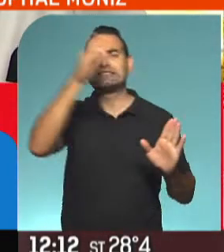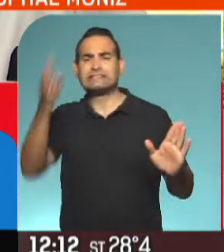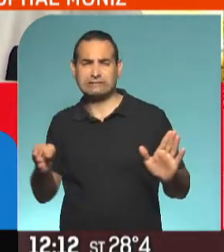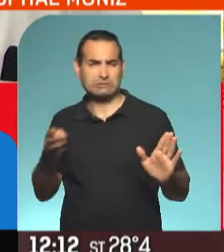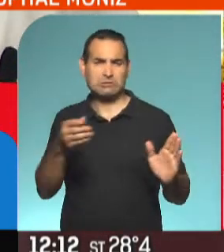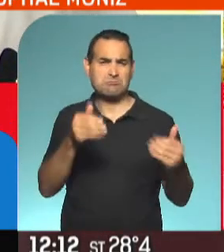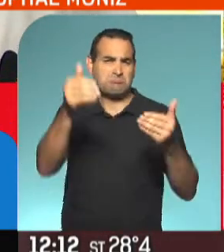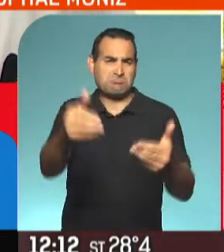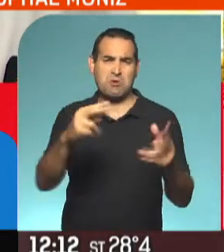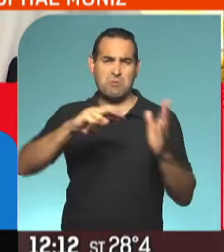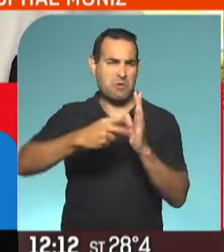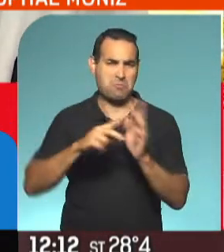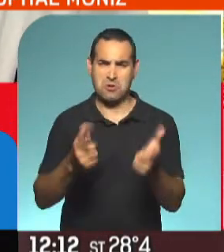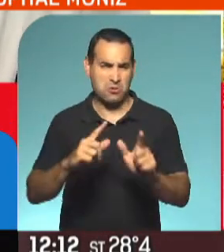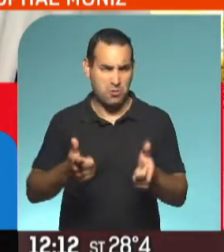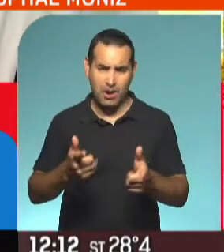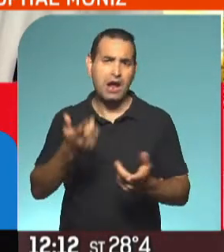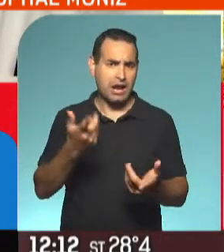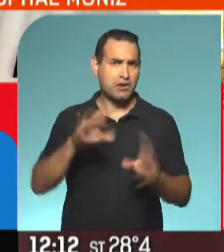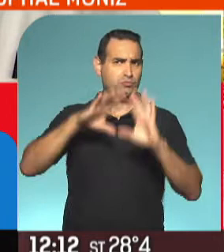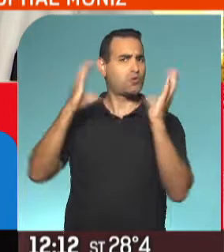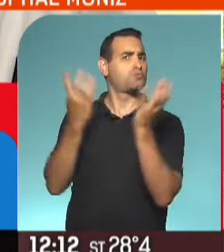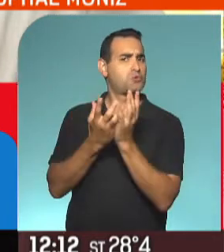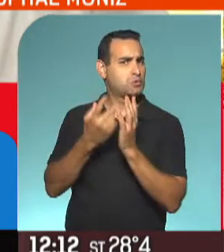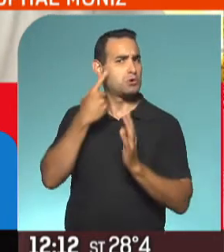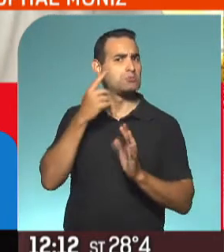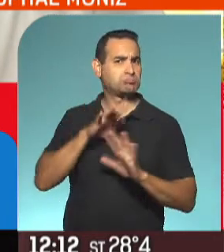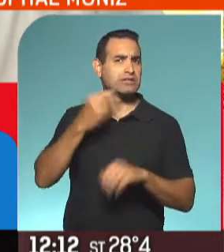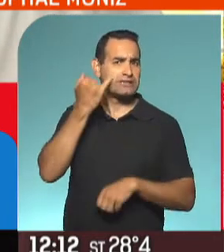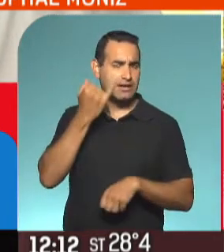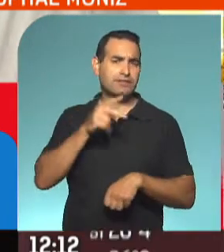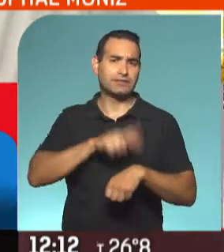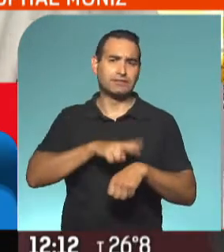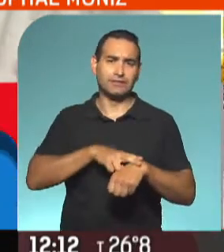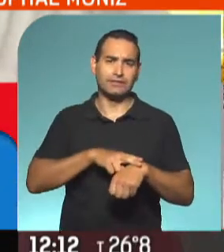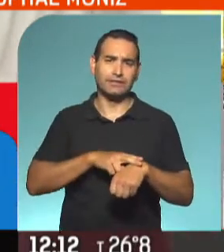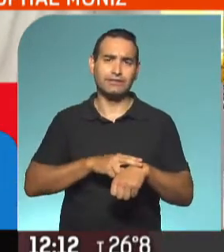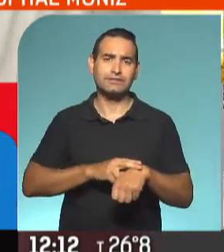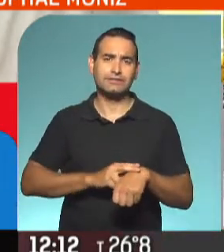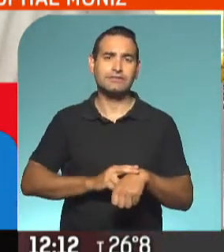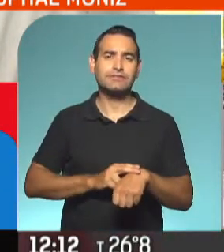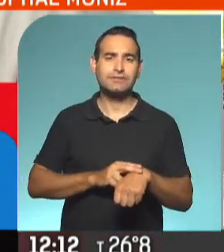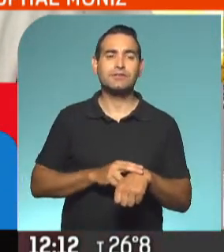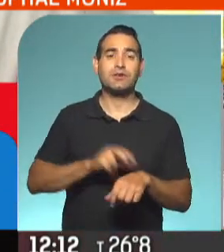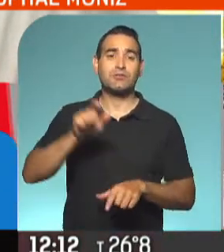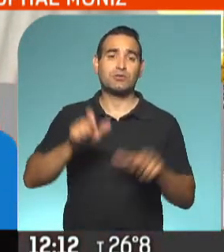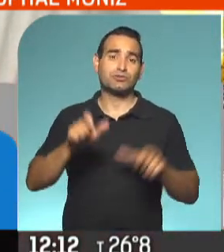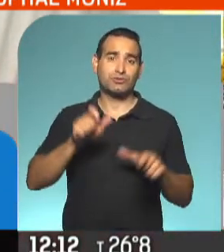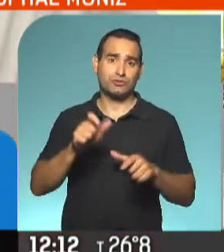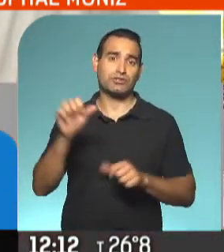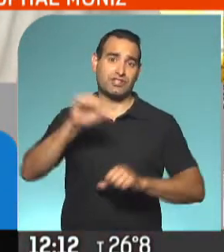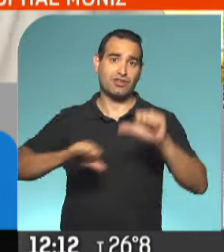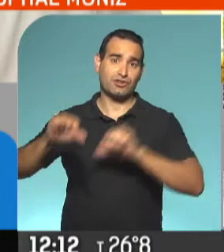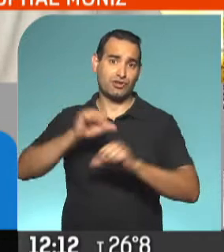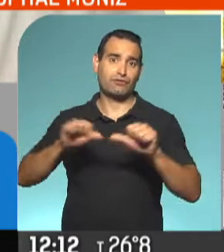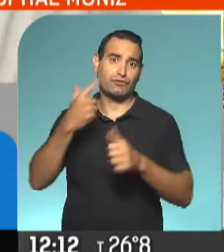estrategia que se sigue evaluando poderosamente en el mundo, que es recomendada ya por grandes referentes mundiales como el doctor